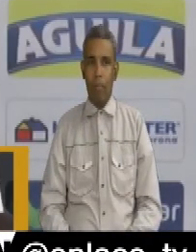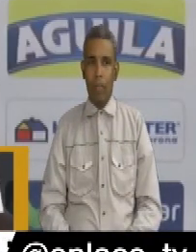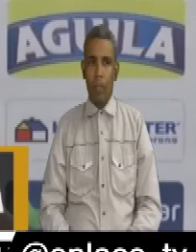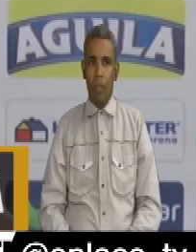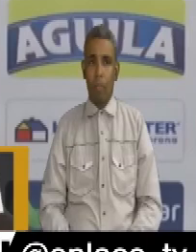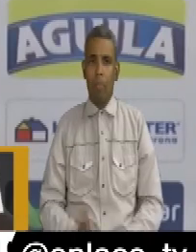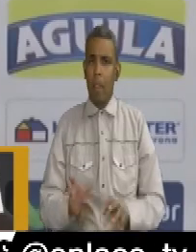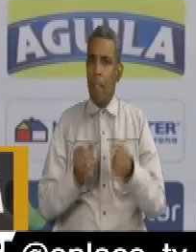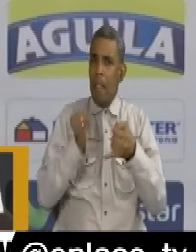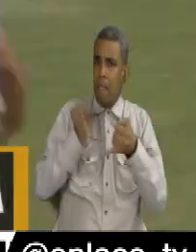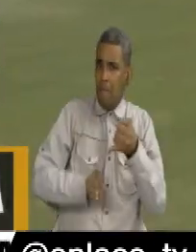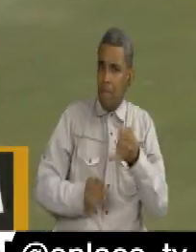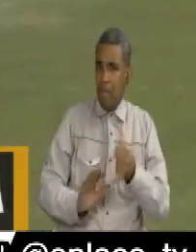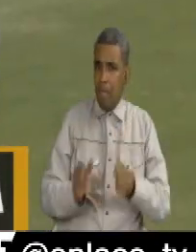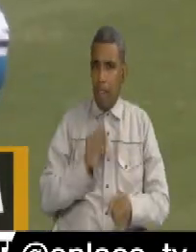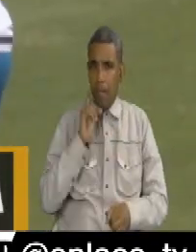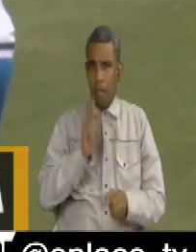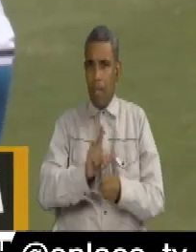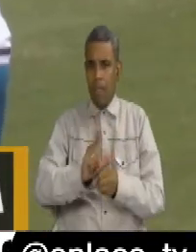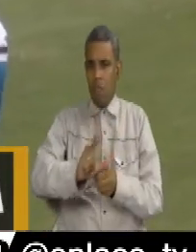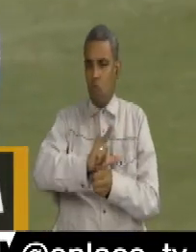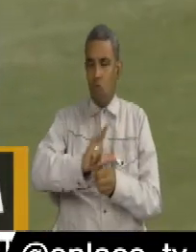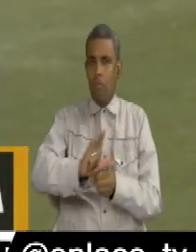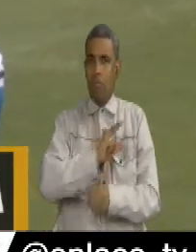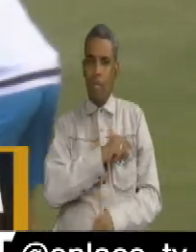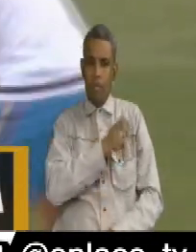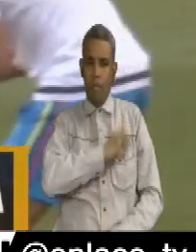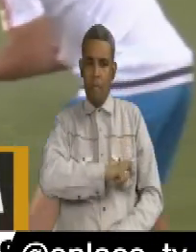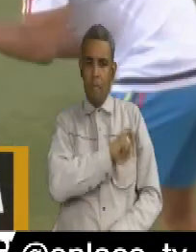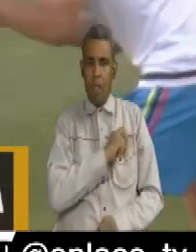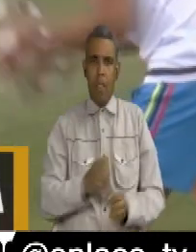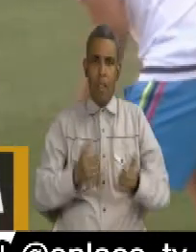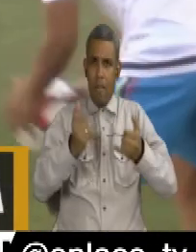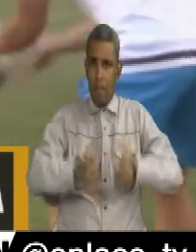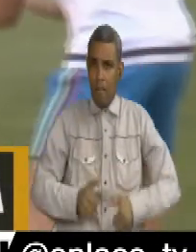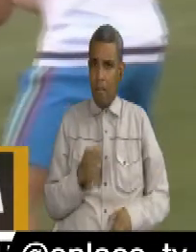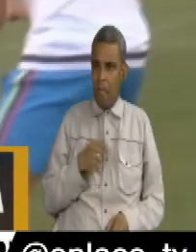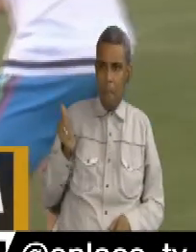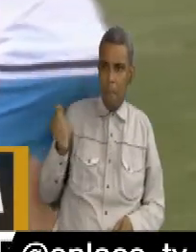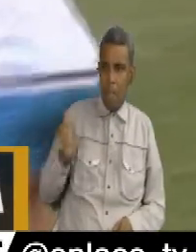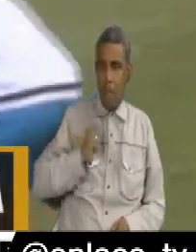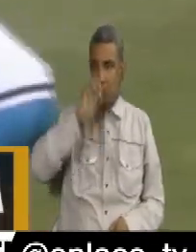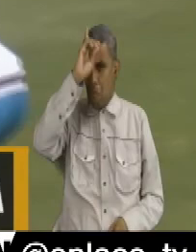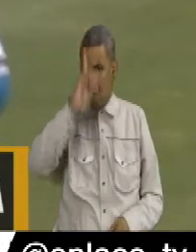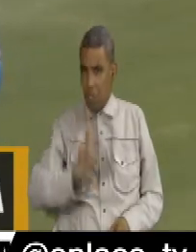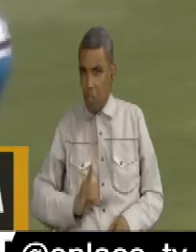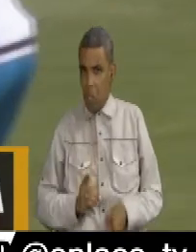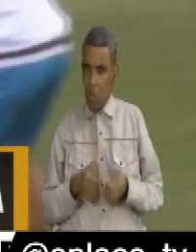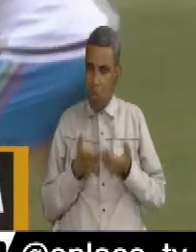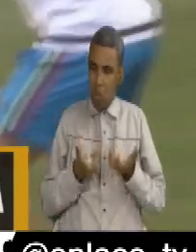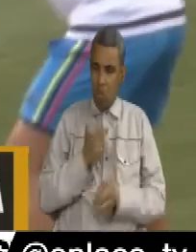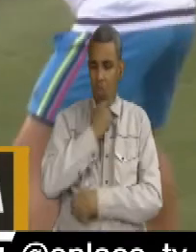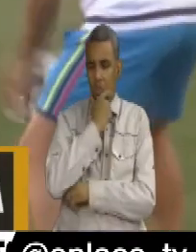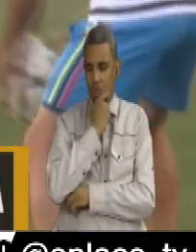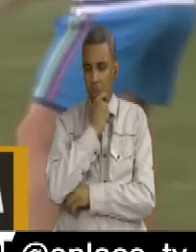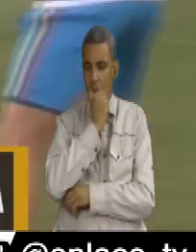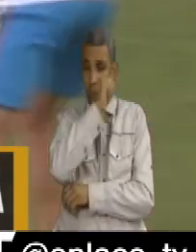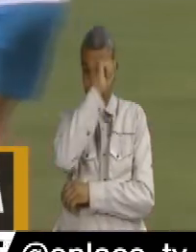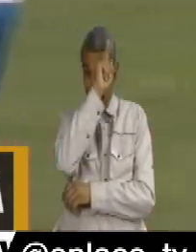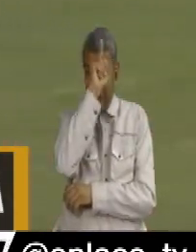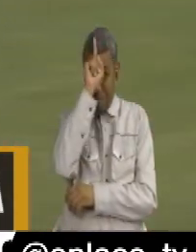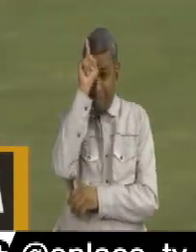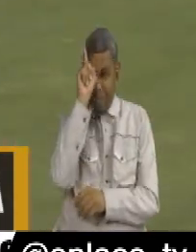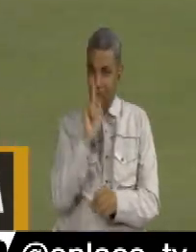decidir qué posibilidades puedan ser mejores para él y para el club, porque yo pienso que el